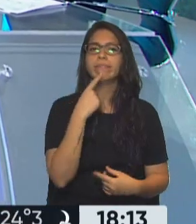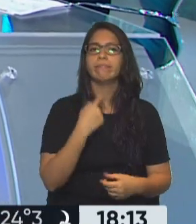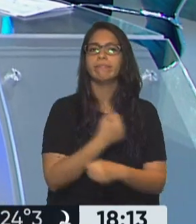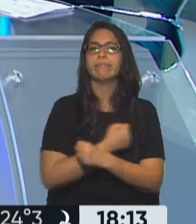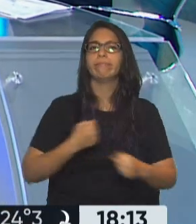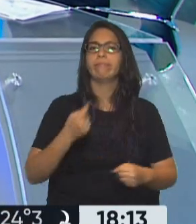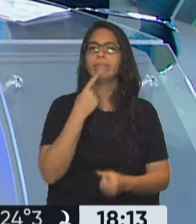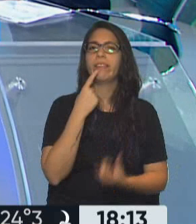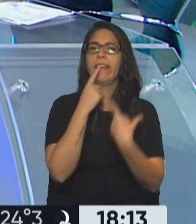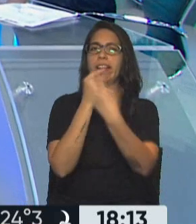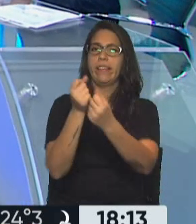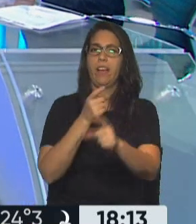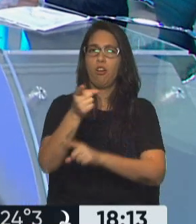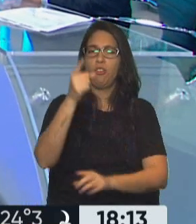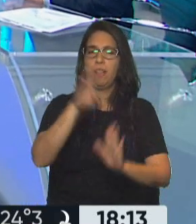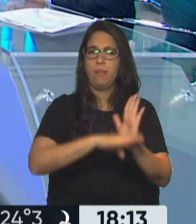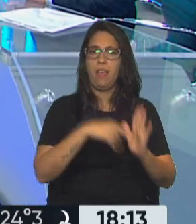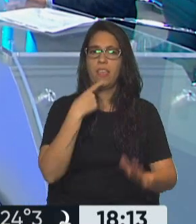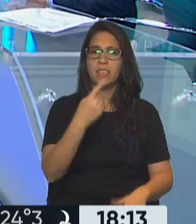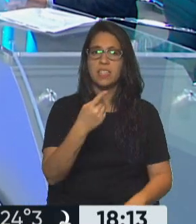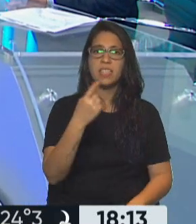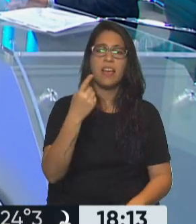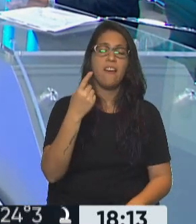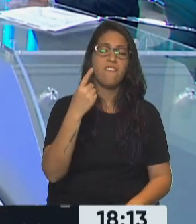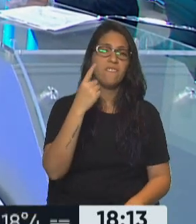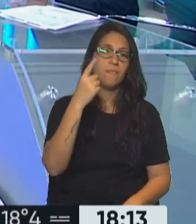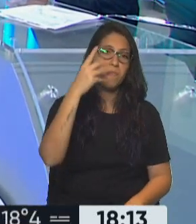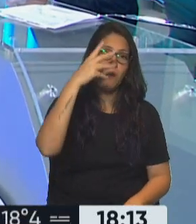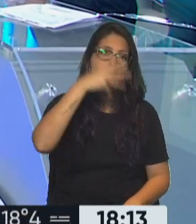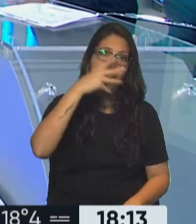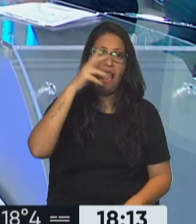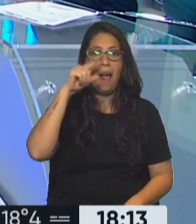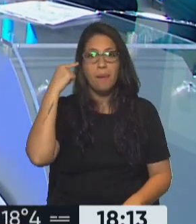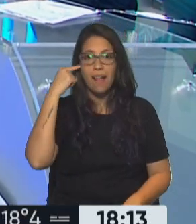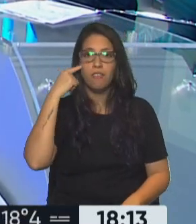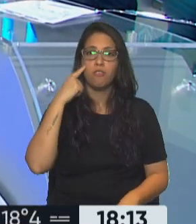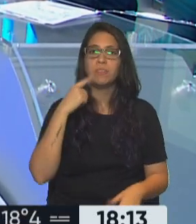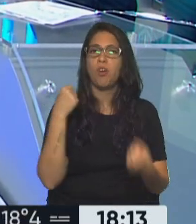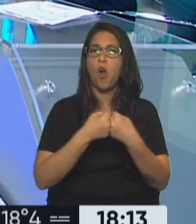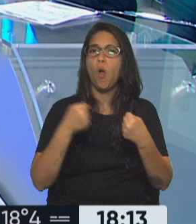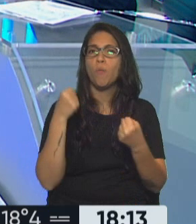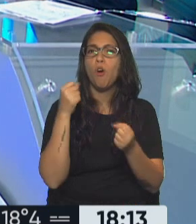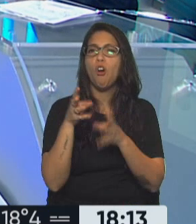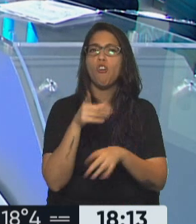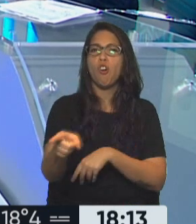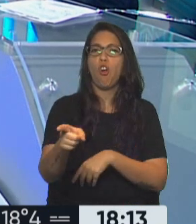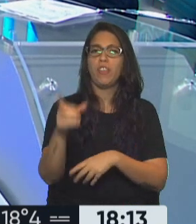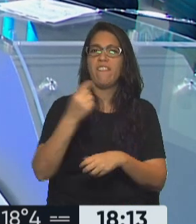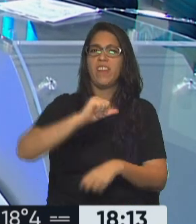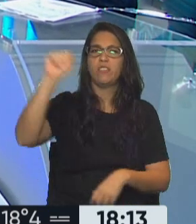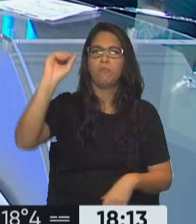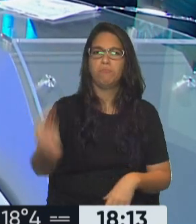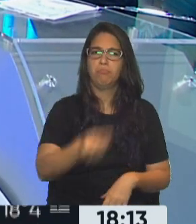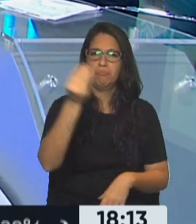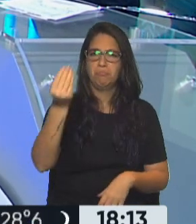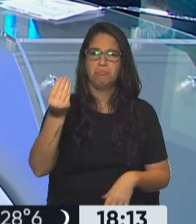paquete de medidas, dijo que Ló Fernández y Sergio Massa están fracasando en su lucha contra la inflación porque ni siquiera lo están intentando, no tomaron ni